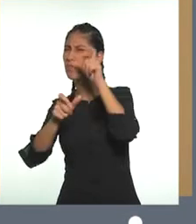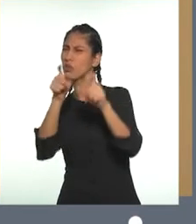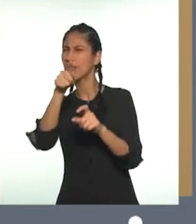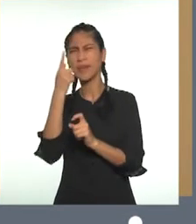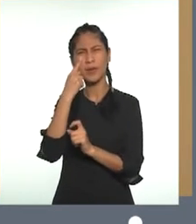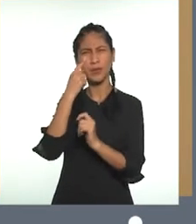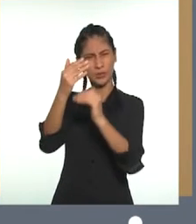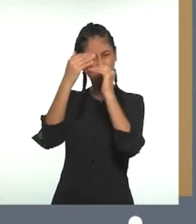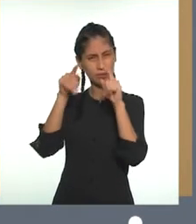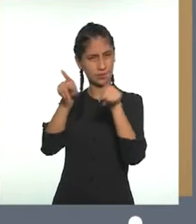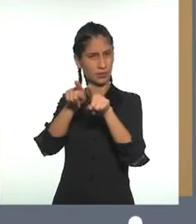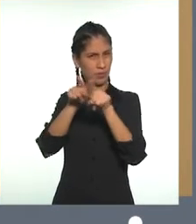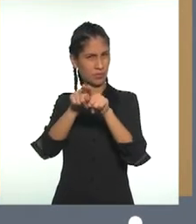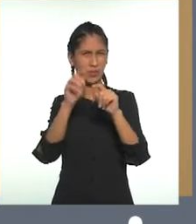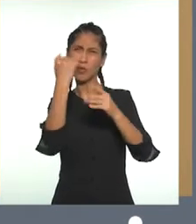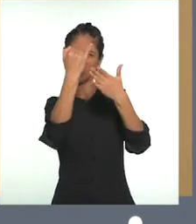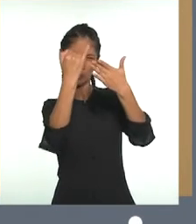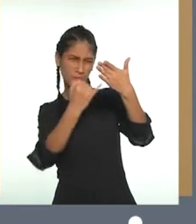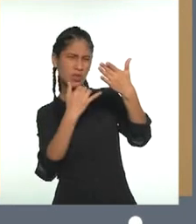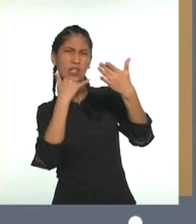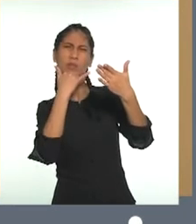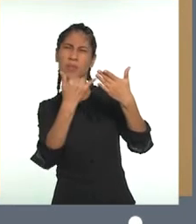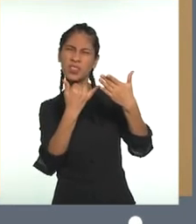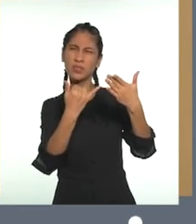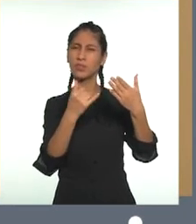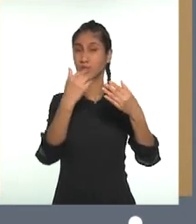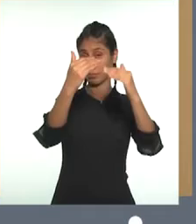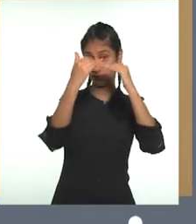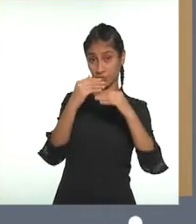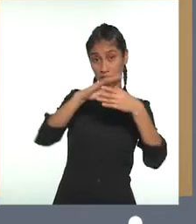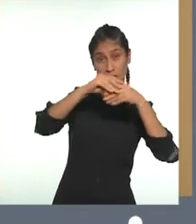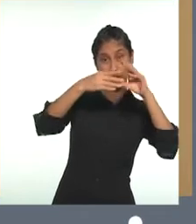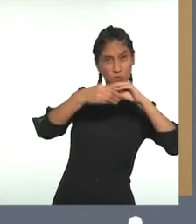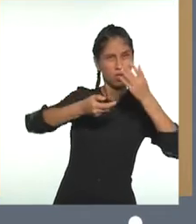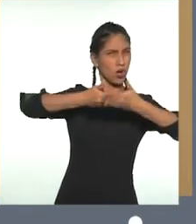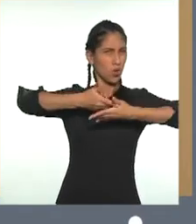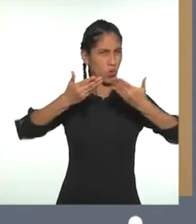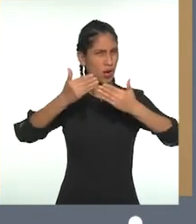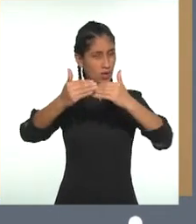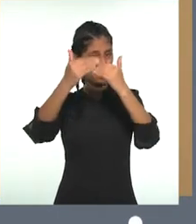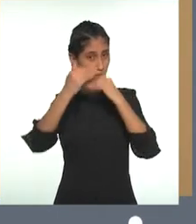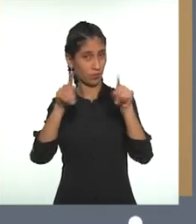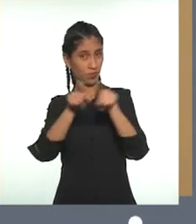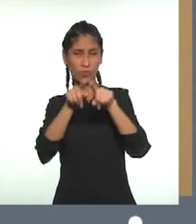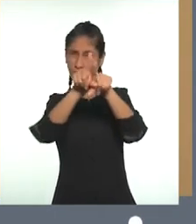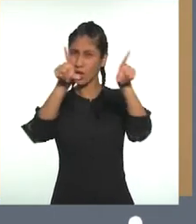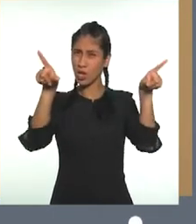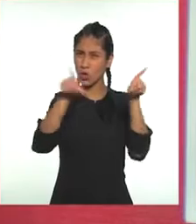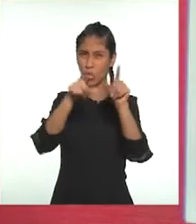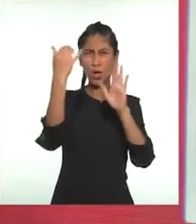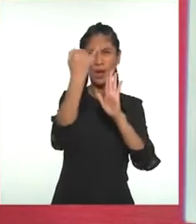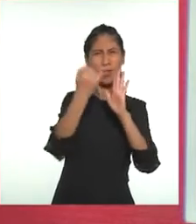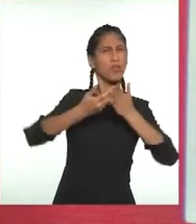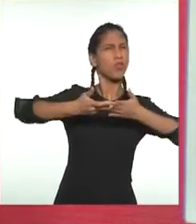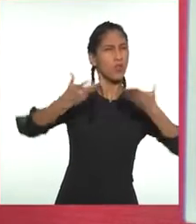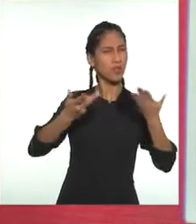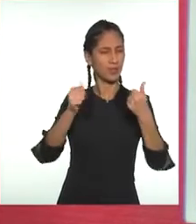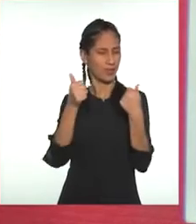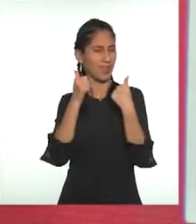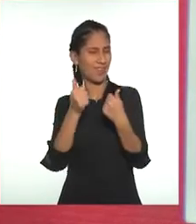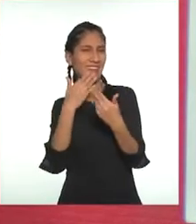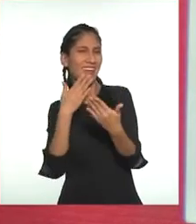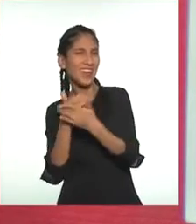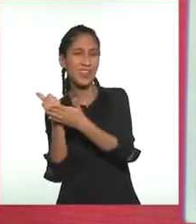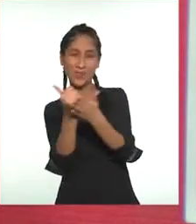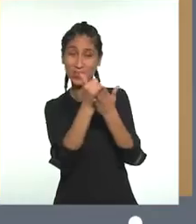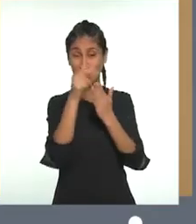¿Qué pasará? ¿Cuál será la historia? ¿Cuál será el lugar? Genial, gracias por su